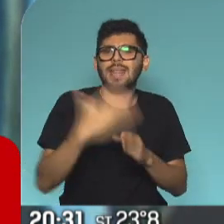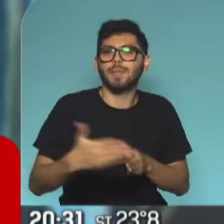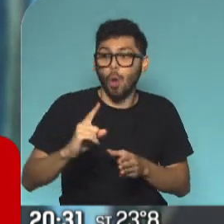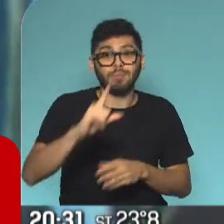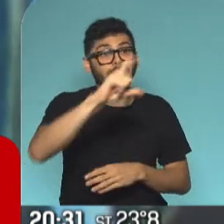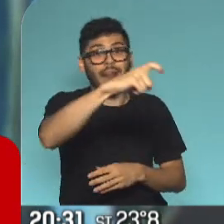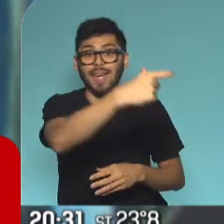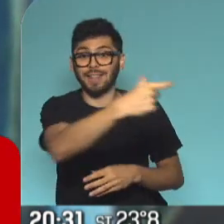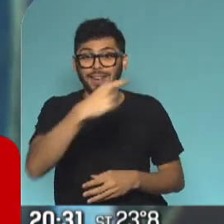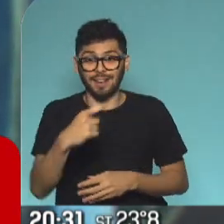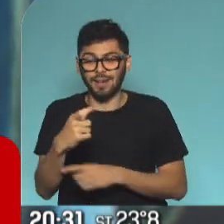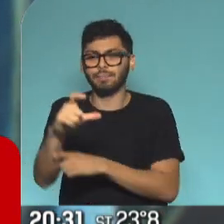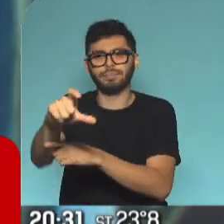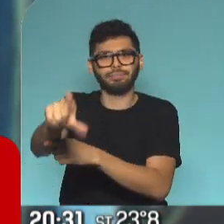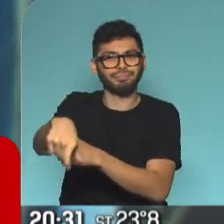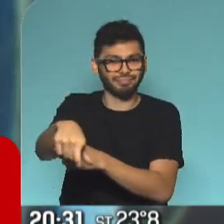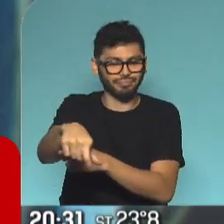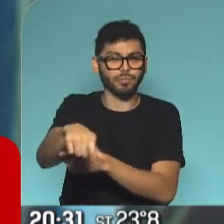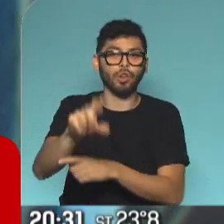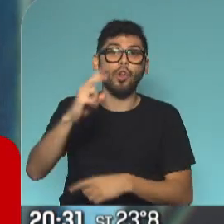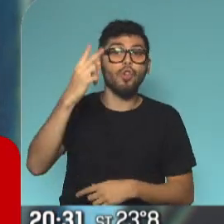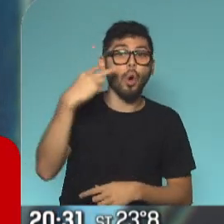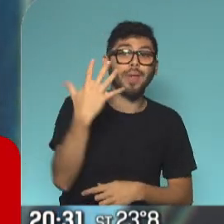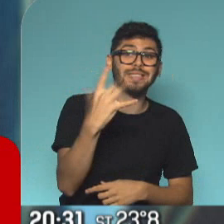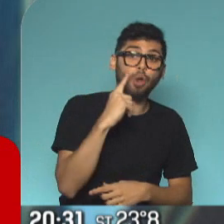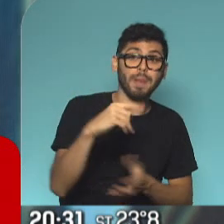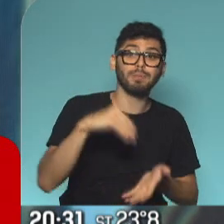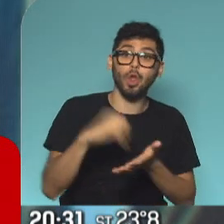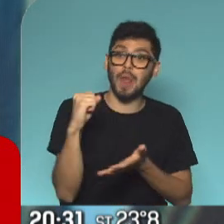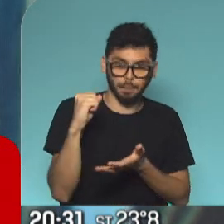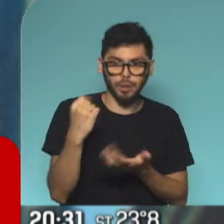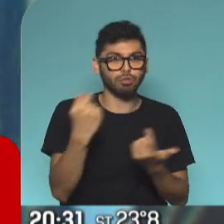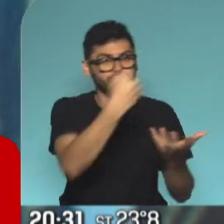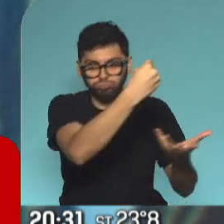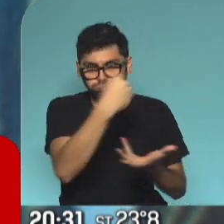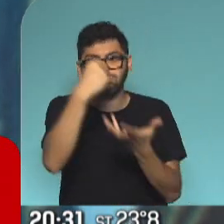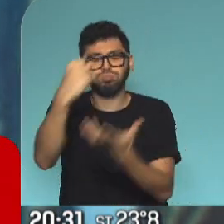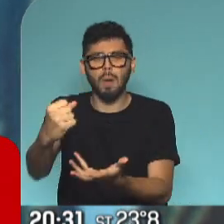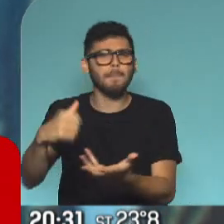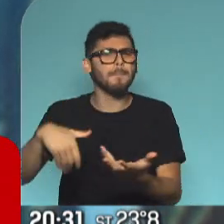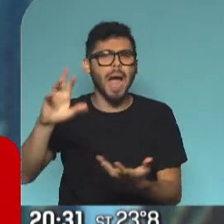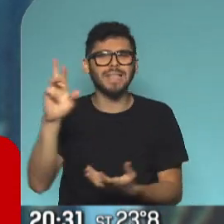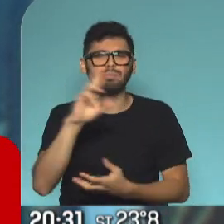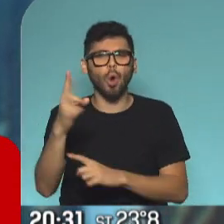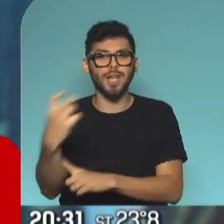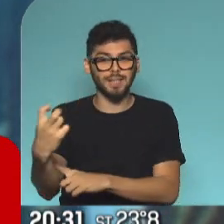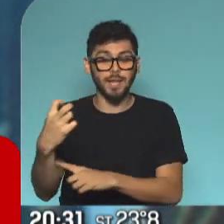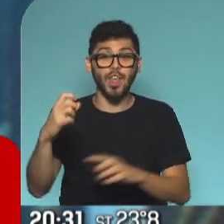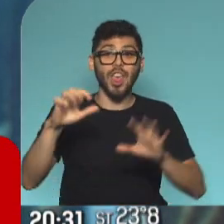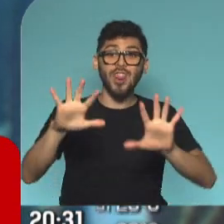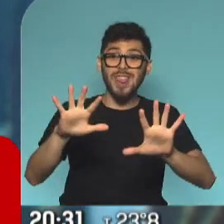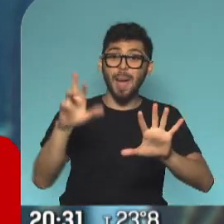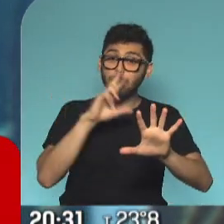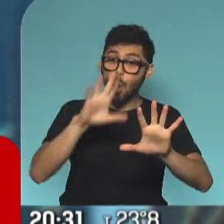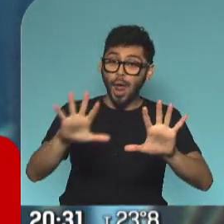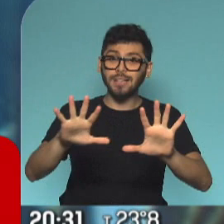gastó 95.000 millones de pesos, particularmente los cobraron las mujeres, 9 de cada 10 mujeres fueron quienes